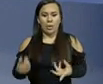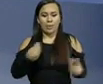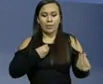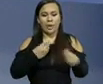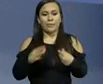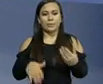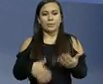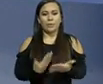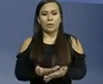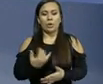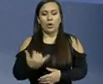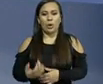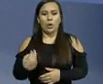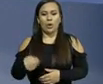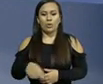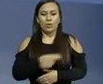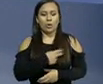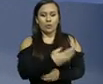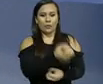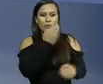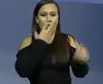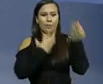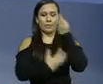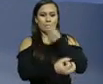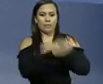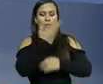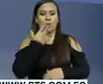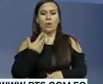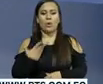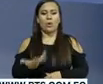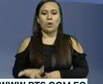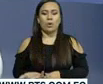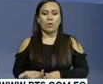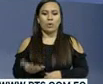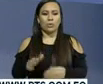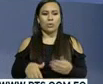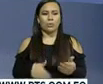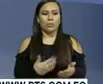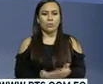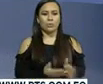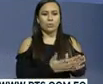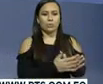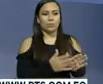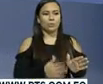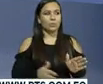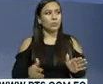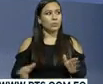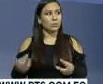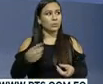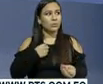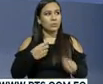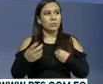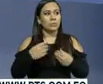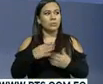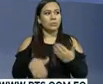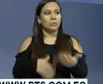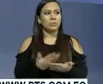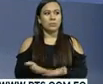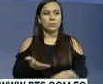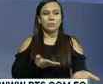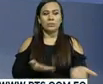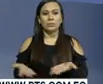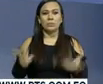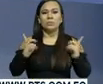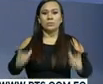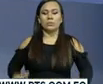requiriendo esa información un conductor llegó a requerir servicios de salud en el